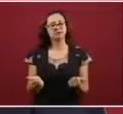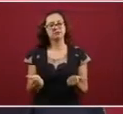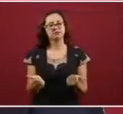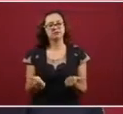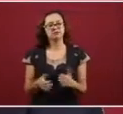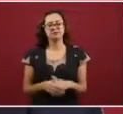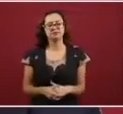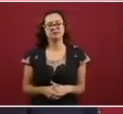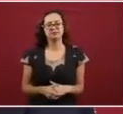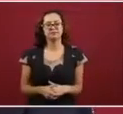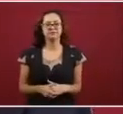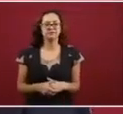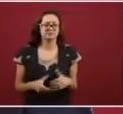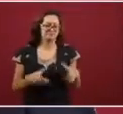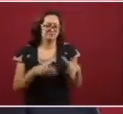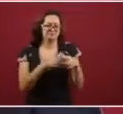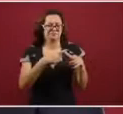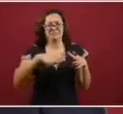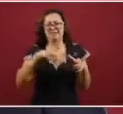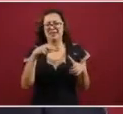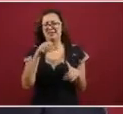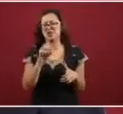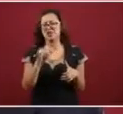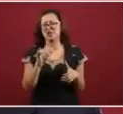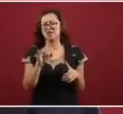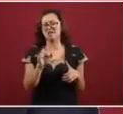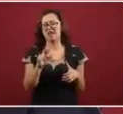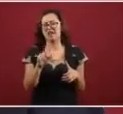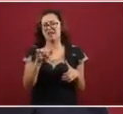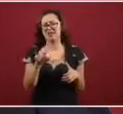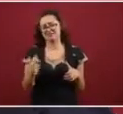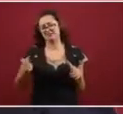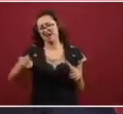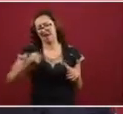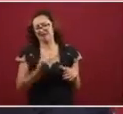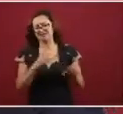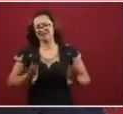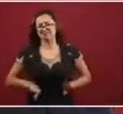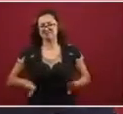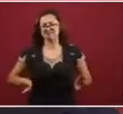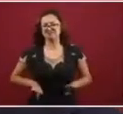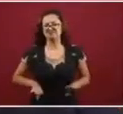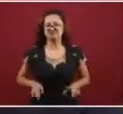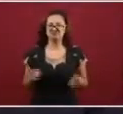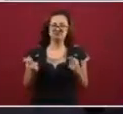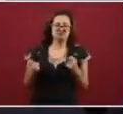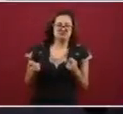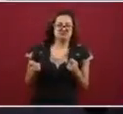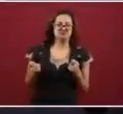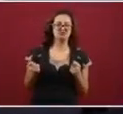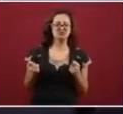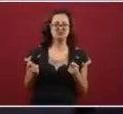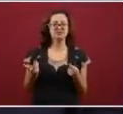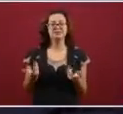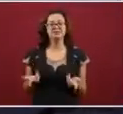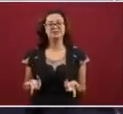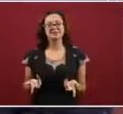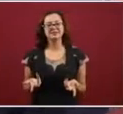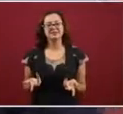estos neoliberales, ni les importó. Entonces, no es que